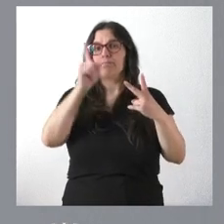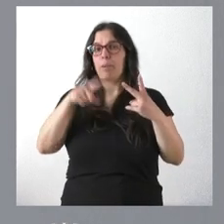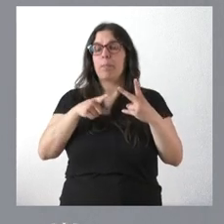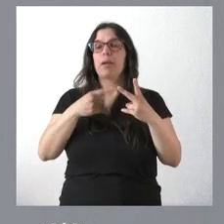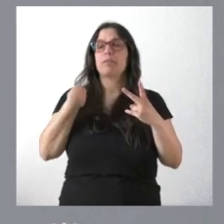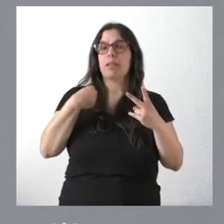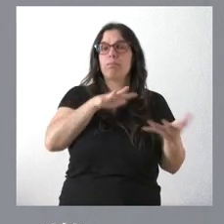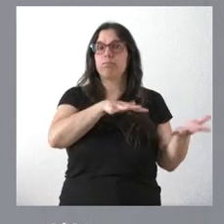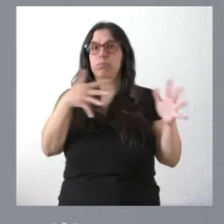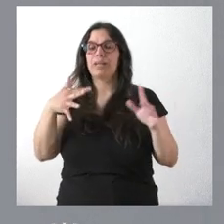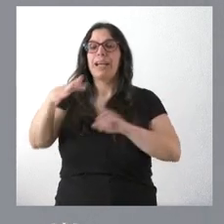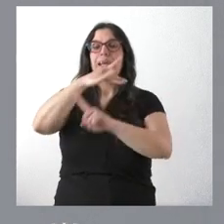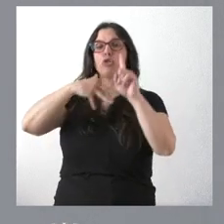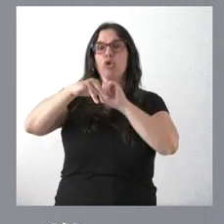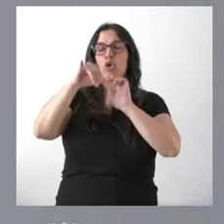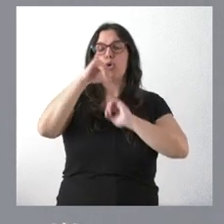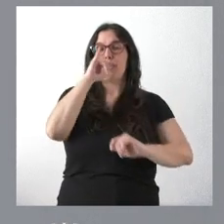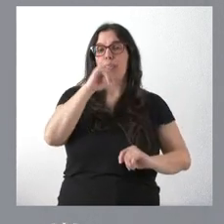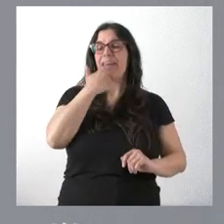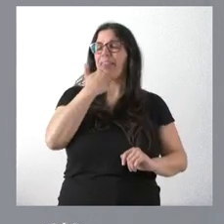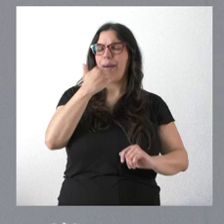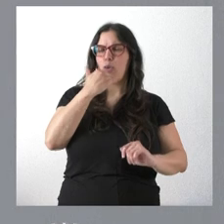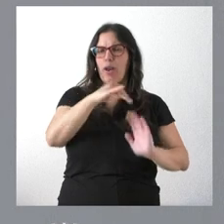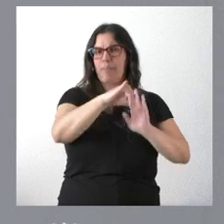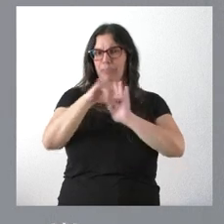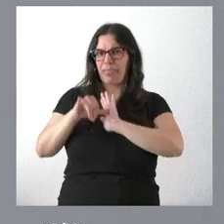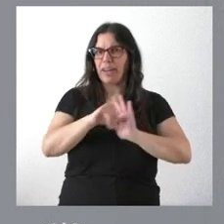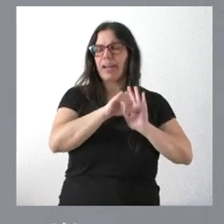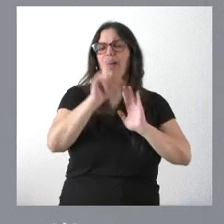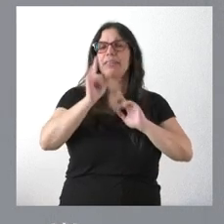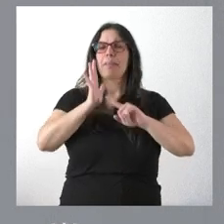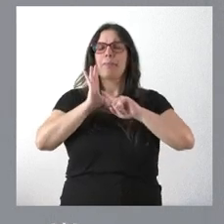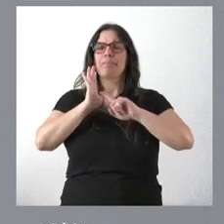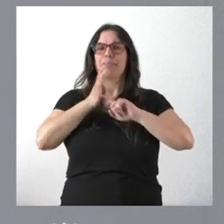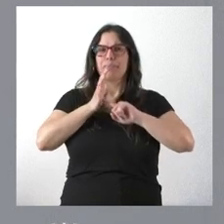relación con el entorno de Zamora y el parque de